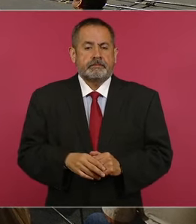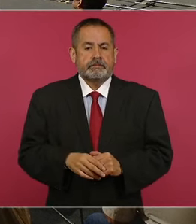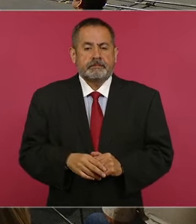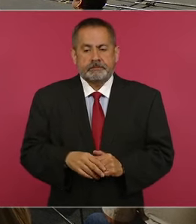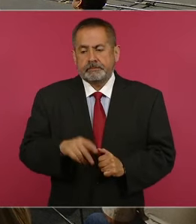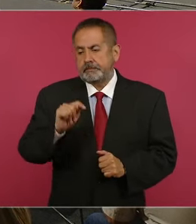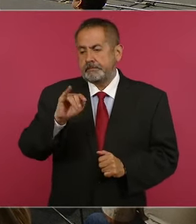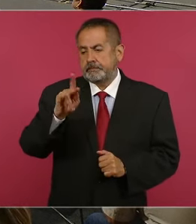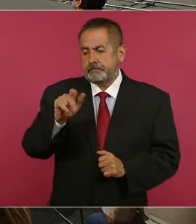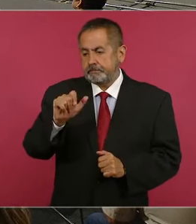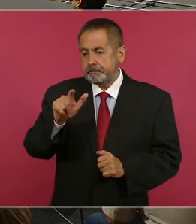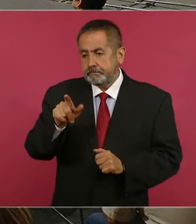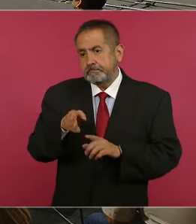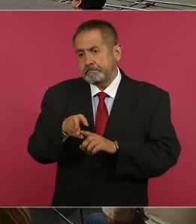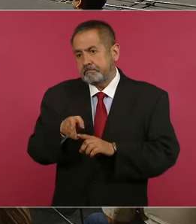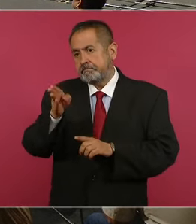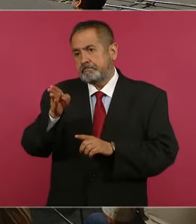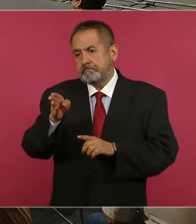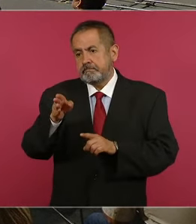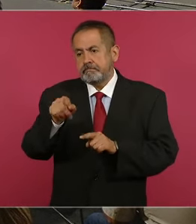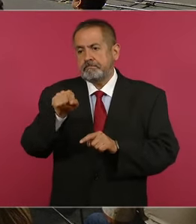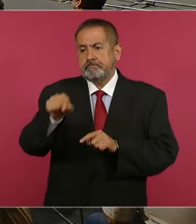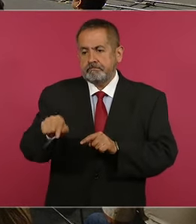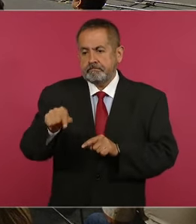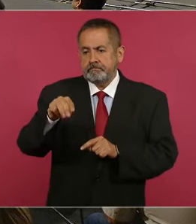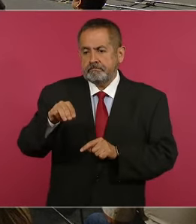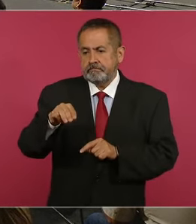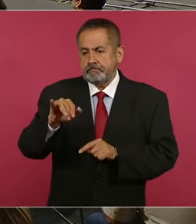Tikal y del Mirador.